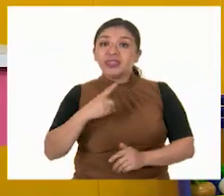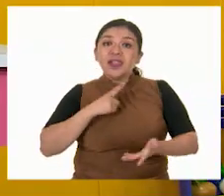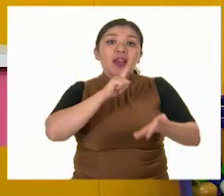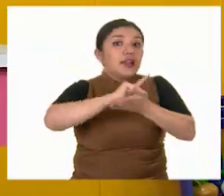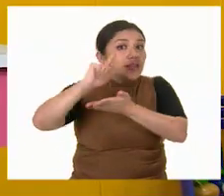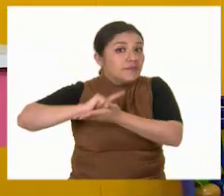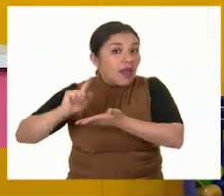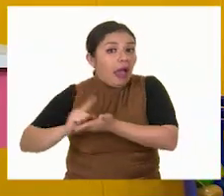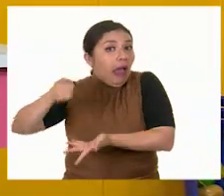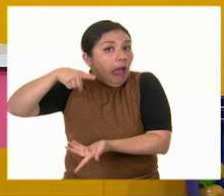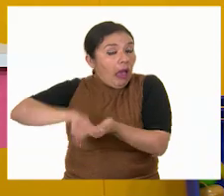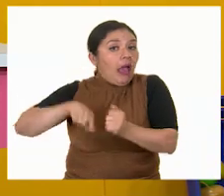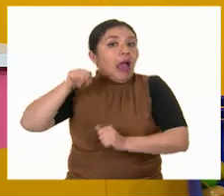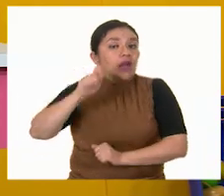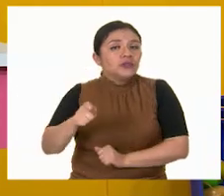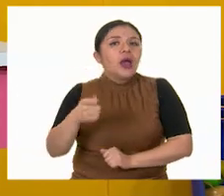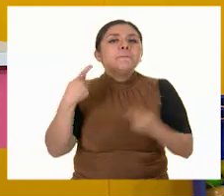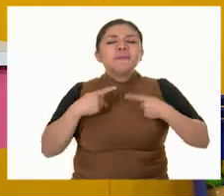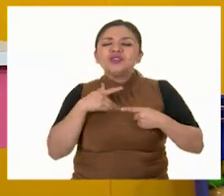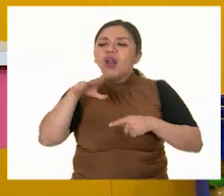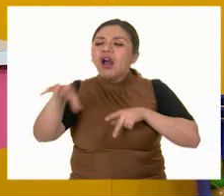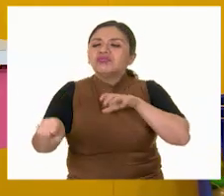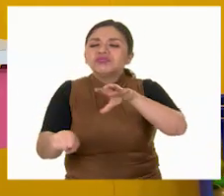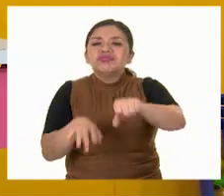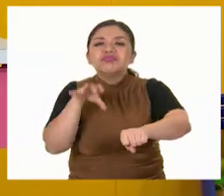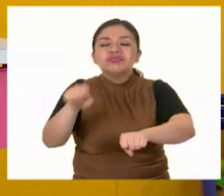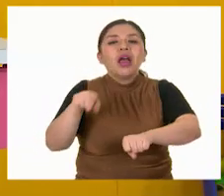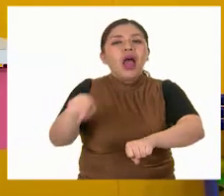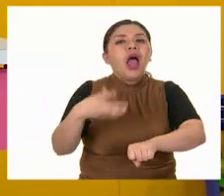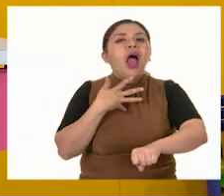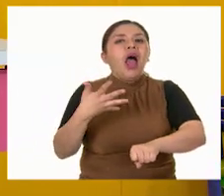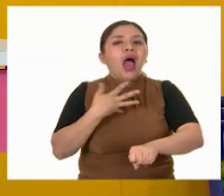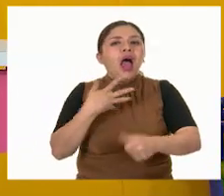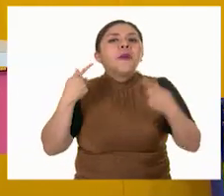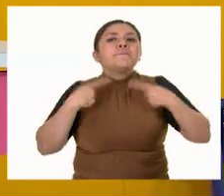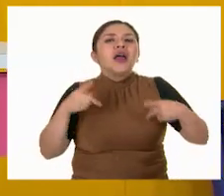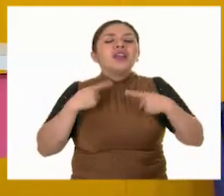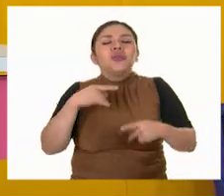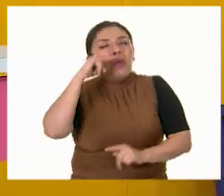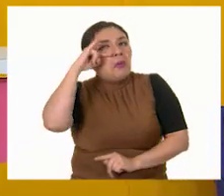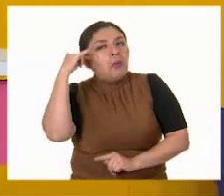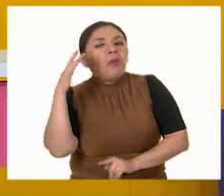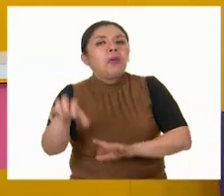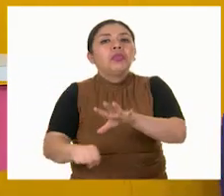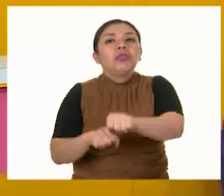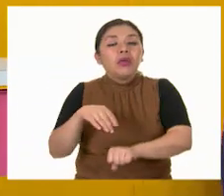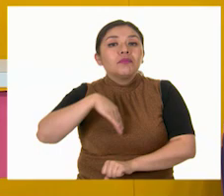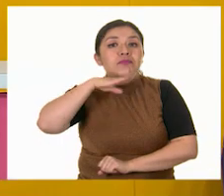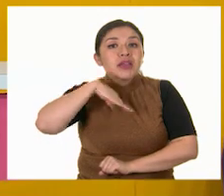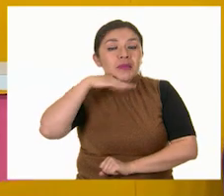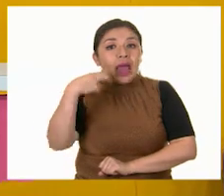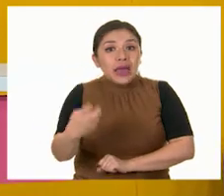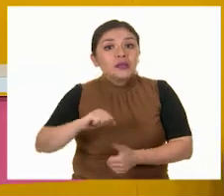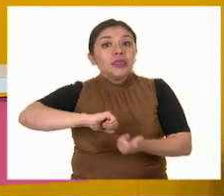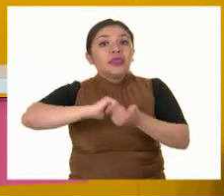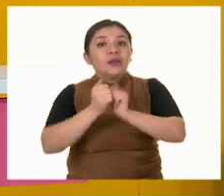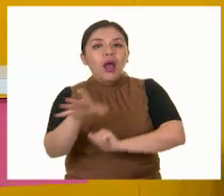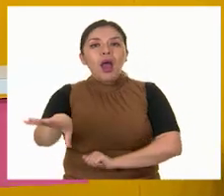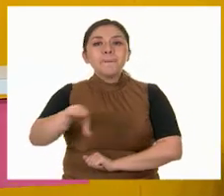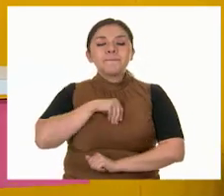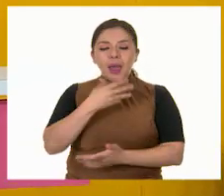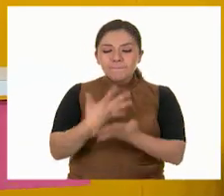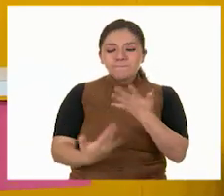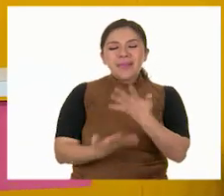limpiarlos porque ahí nuestras huellas de microbios se juntan con las de otras personas y después nos las llevamos a